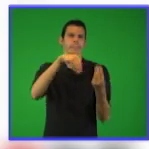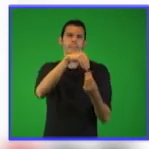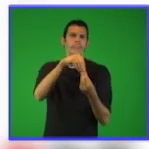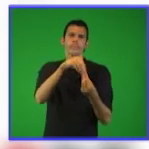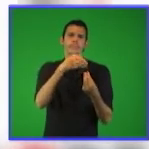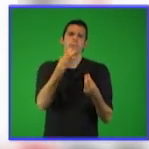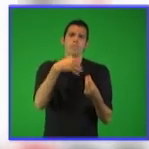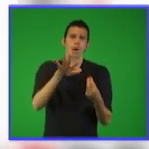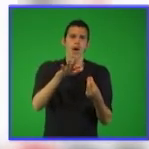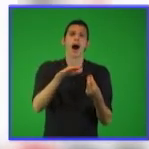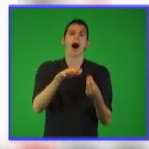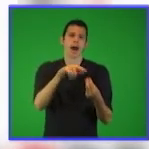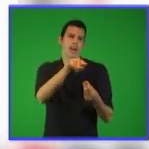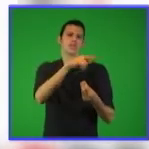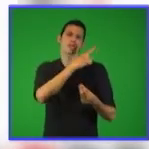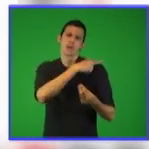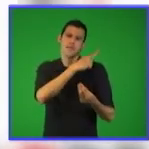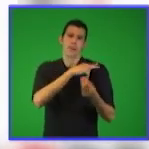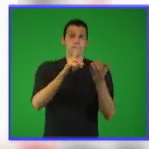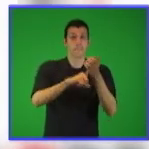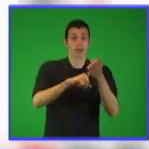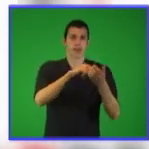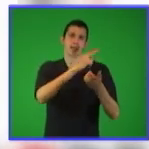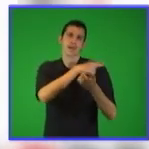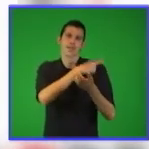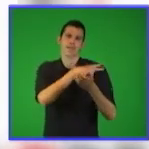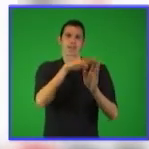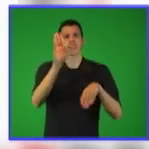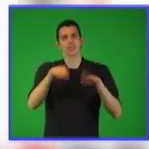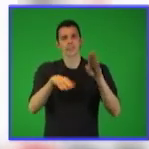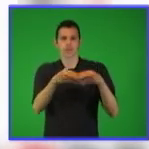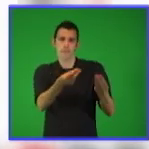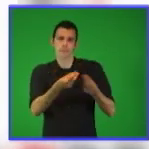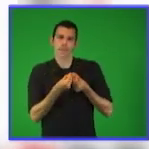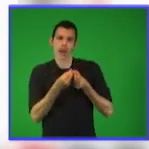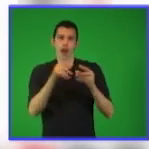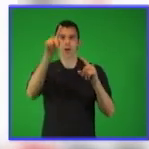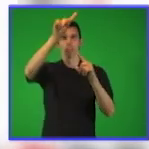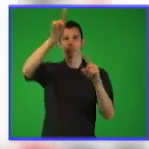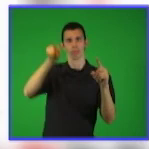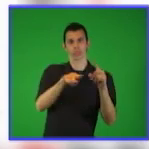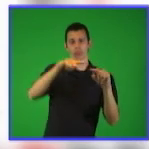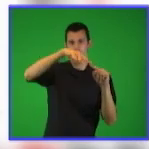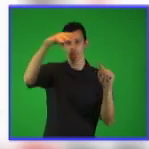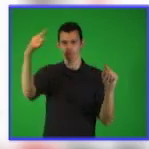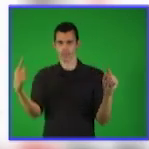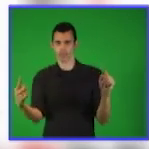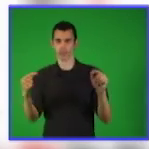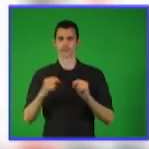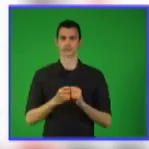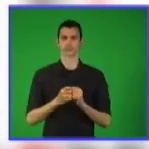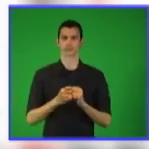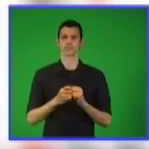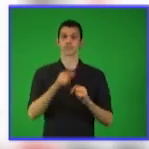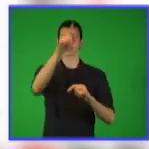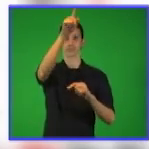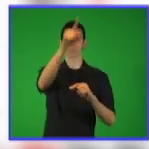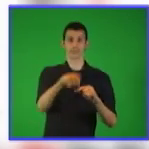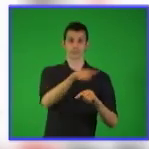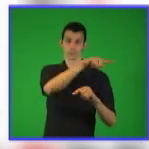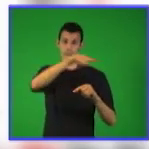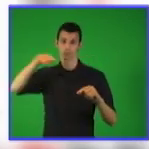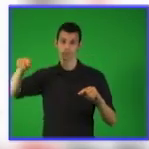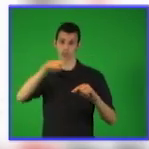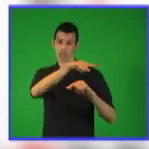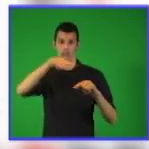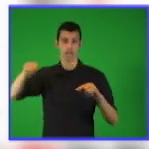parámetro P. Se puede dar también que la parábola tenga el eje paralelo al eje